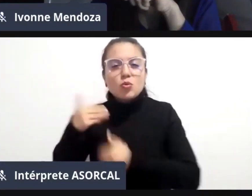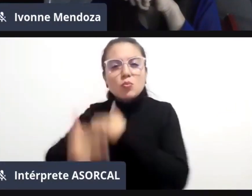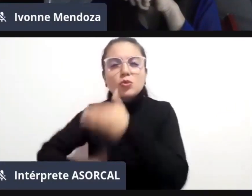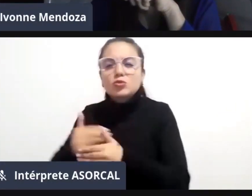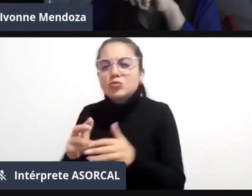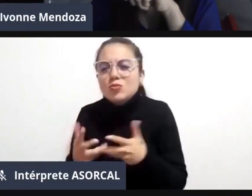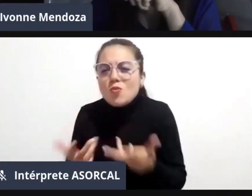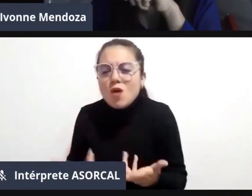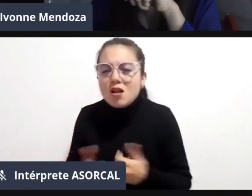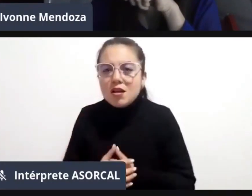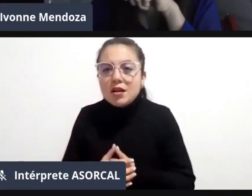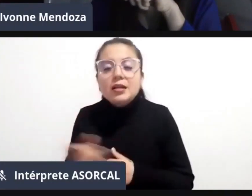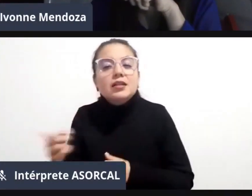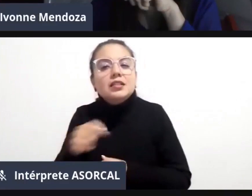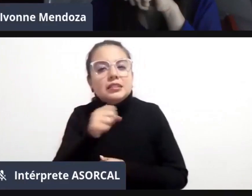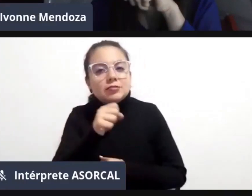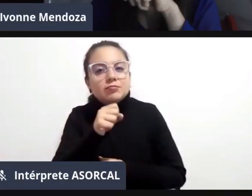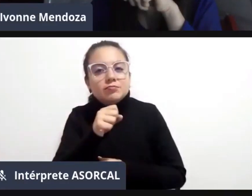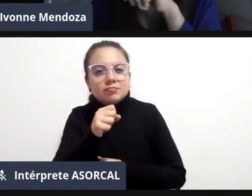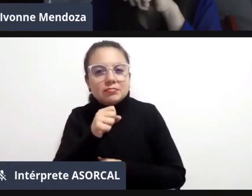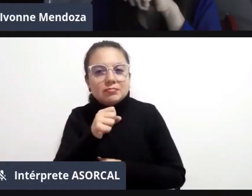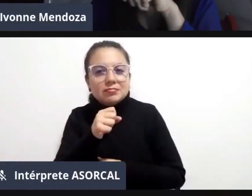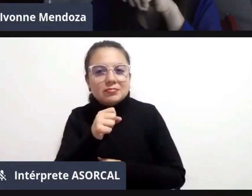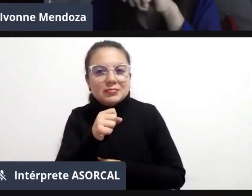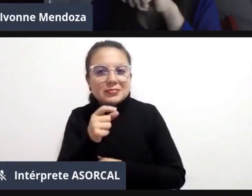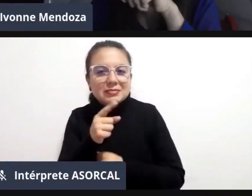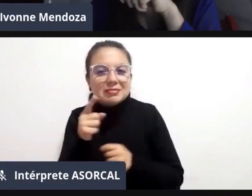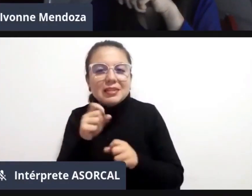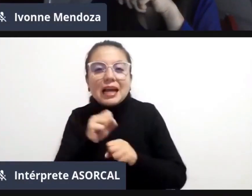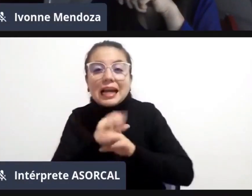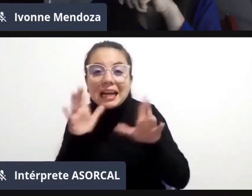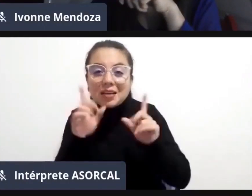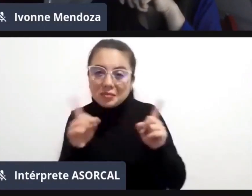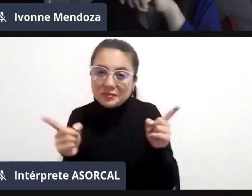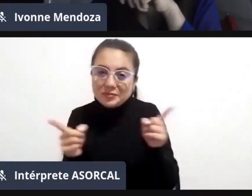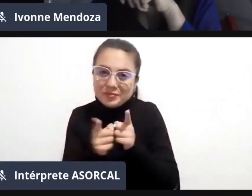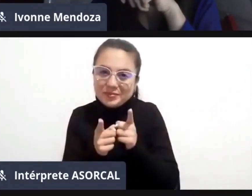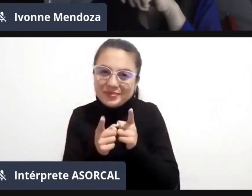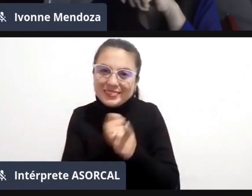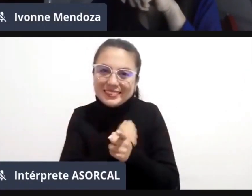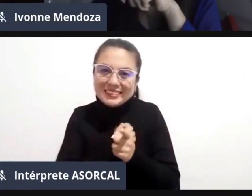permiten aclarar, pues lo más breve posible, porque ya estamos a punto de estar.